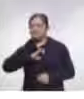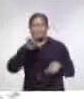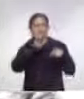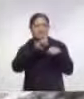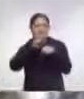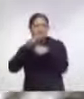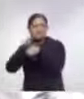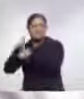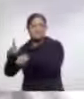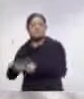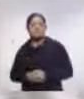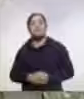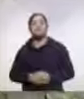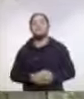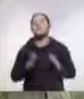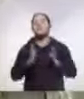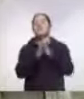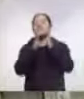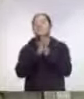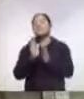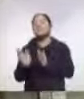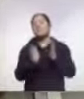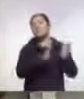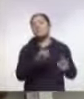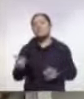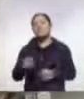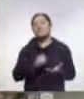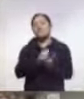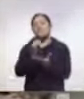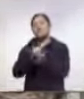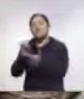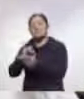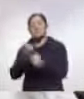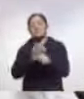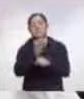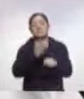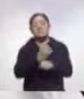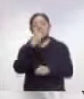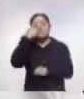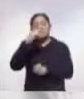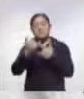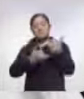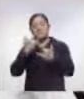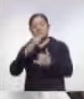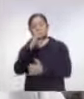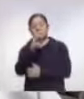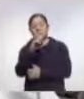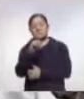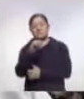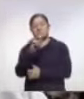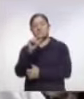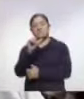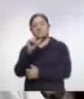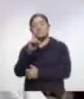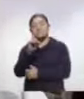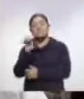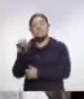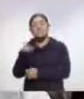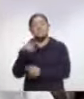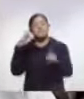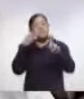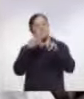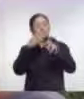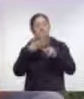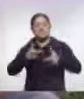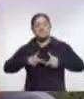Otra participación para lo que se alista es el selectivo estatal rumbo a Juegos Nacionales con ADE. Participará en pruebas de medio fondo, donde el objetivo será